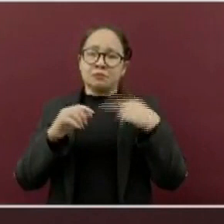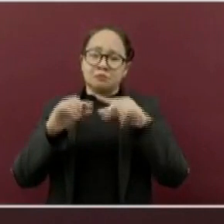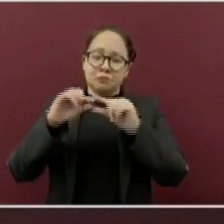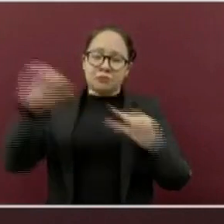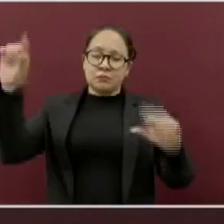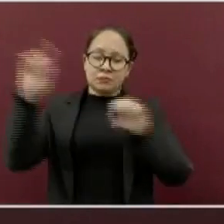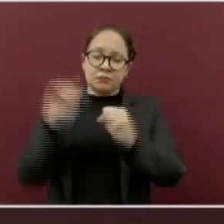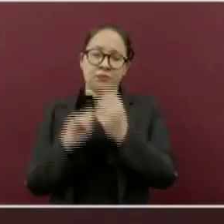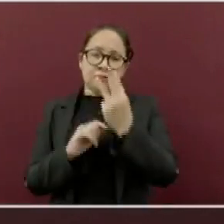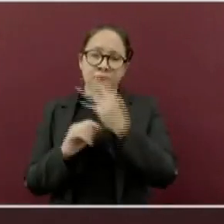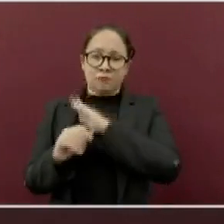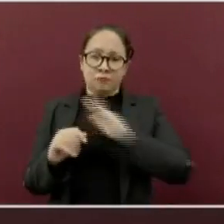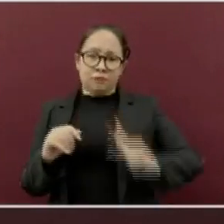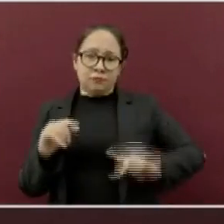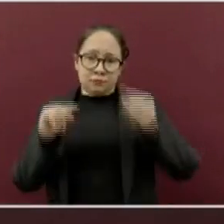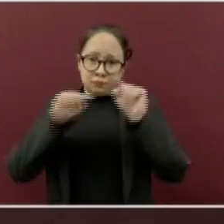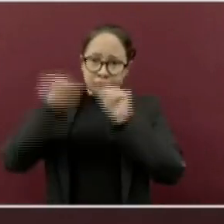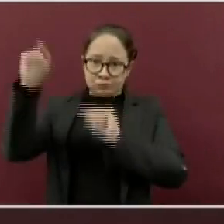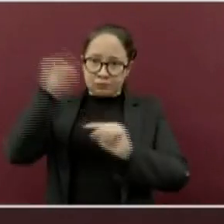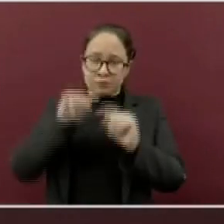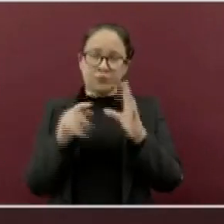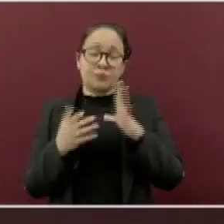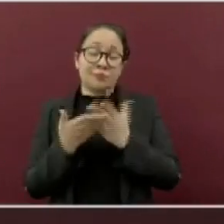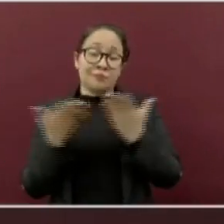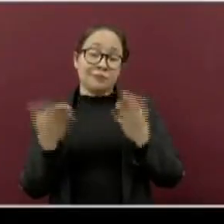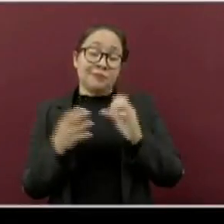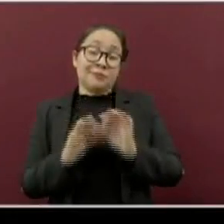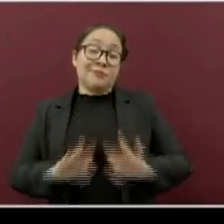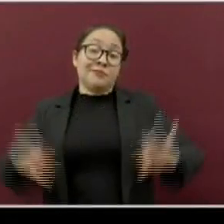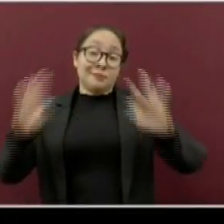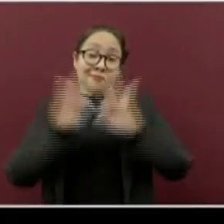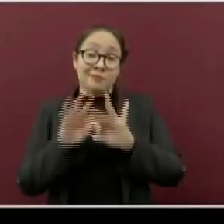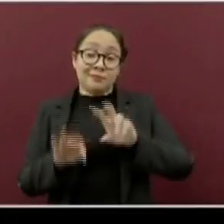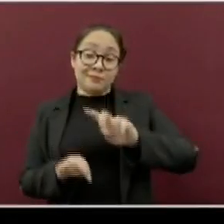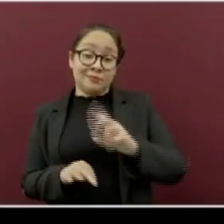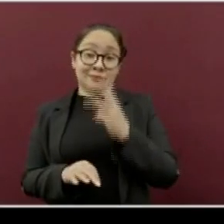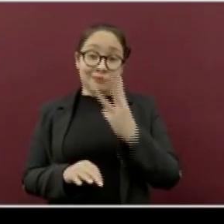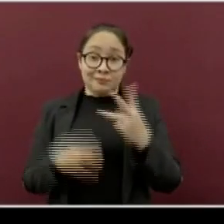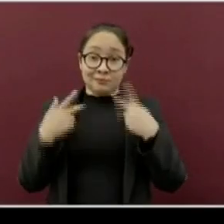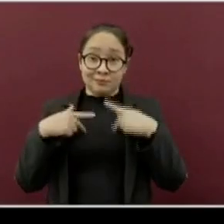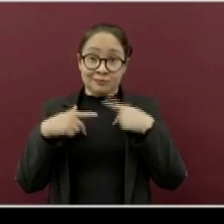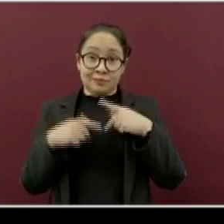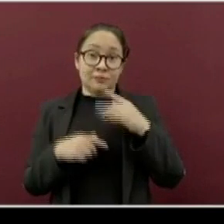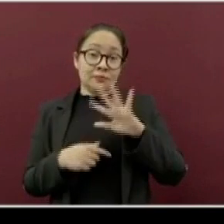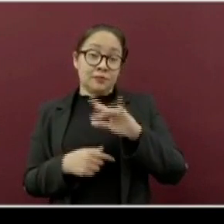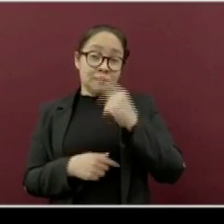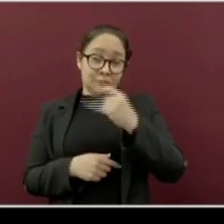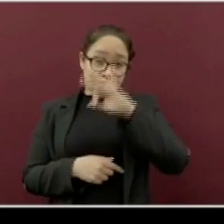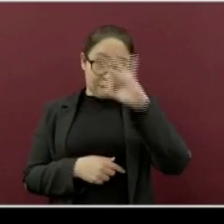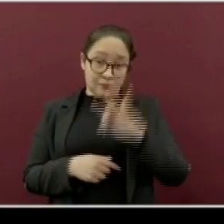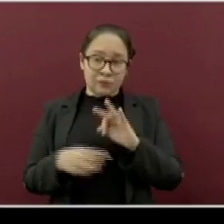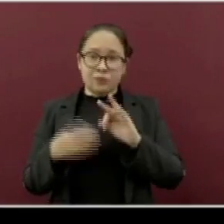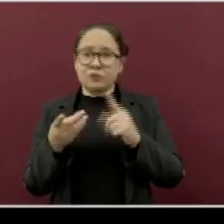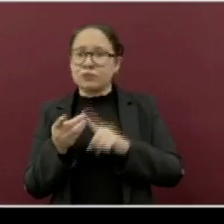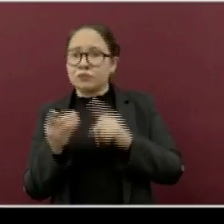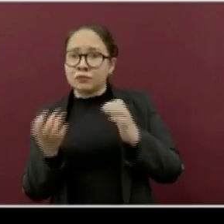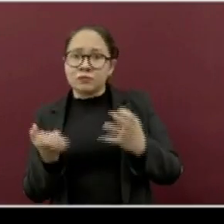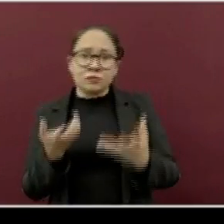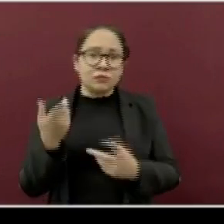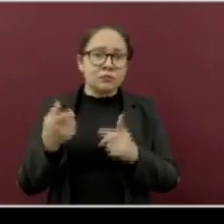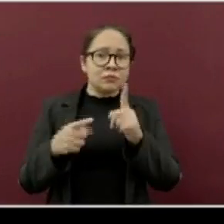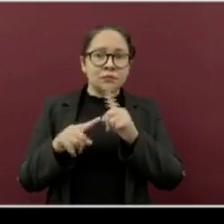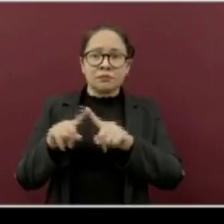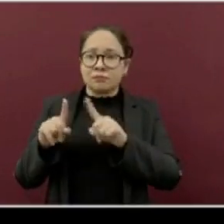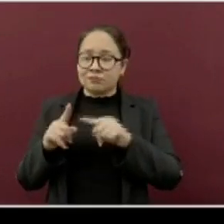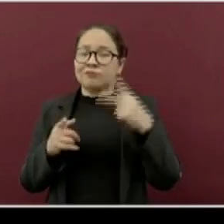municipios de la entidad. Y un dato importante ahora, 32 de estos, que representan el 51%, figuran en la